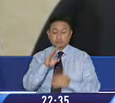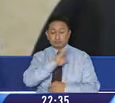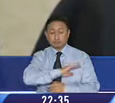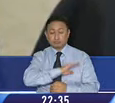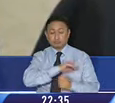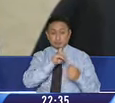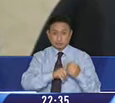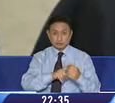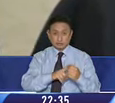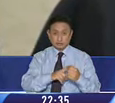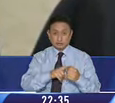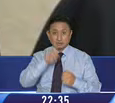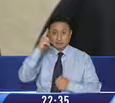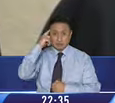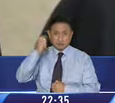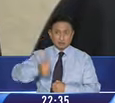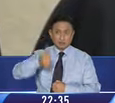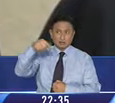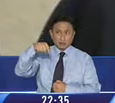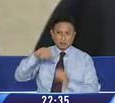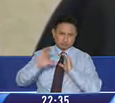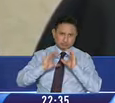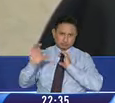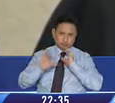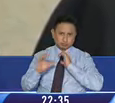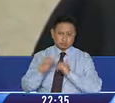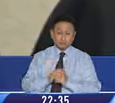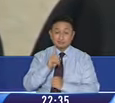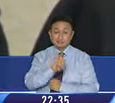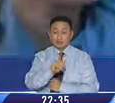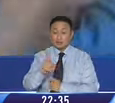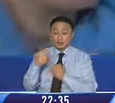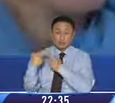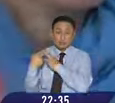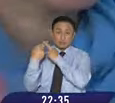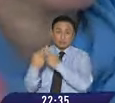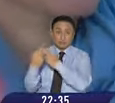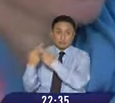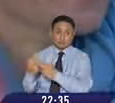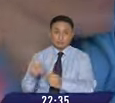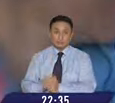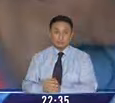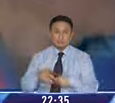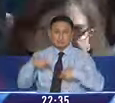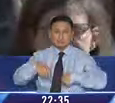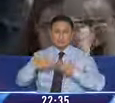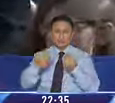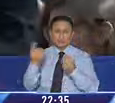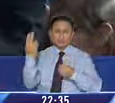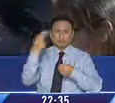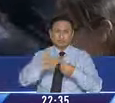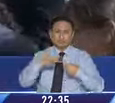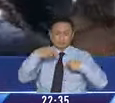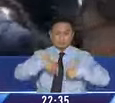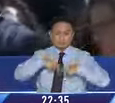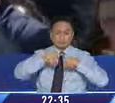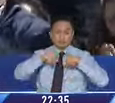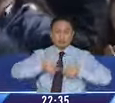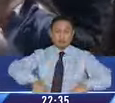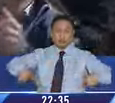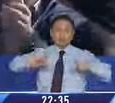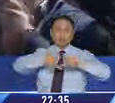Quito y con el gobierno nacional en lo que a ellos les corresponde. Por la gran cantidad de participantes se han seleccionado varios